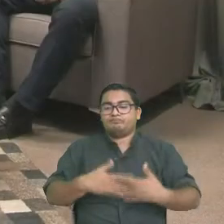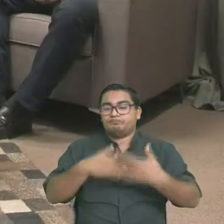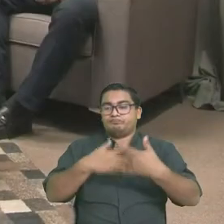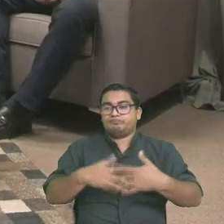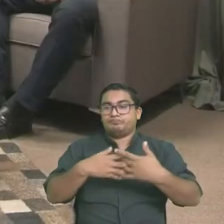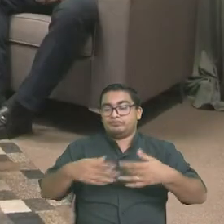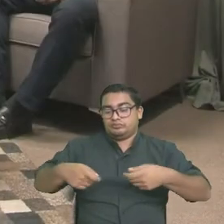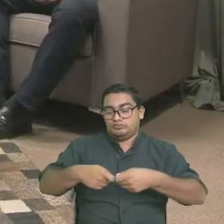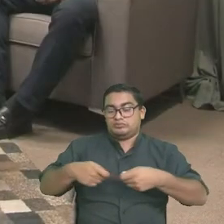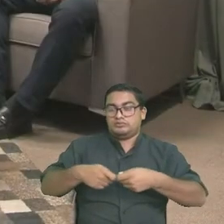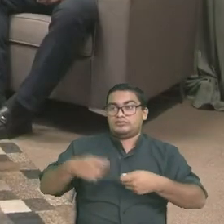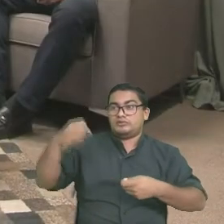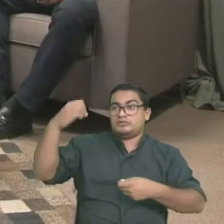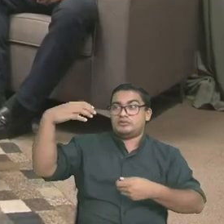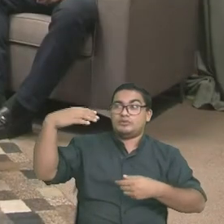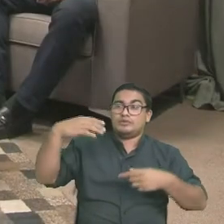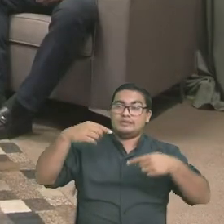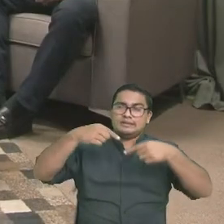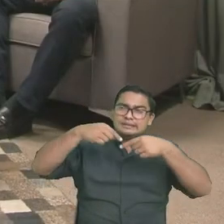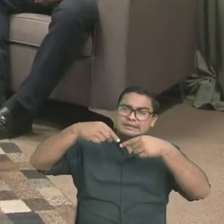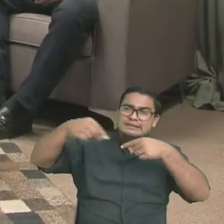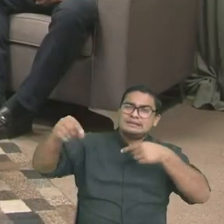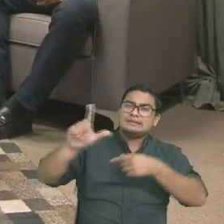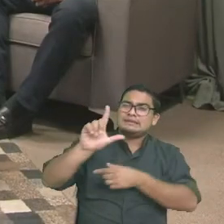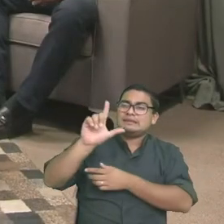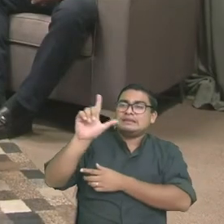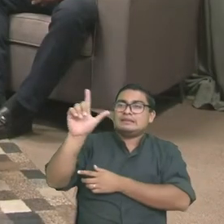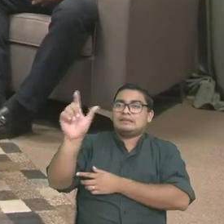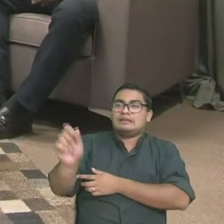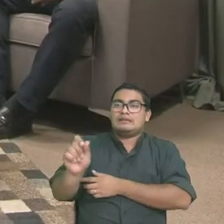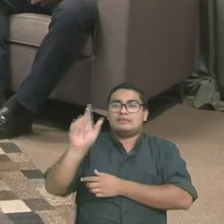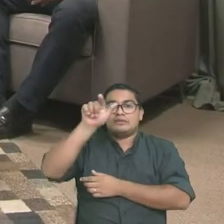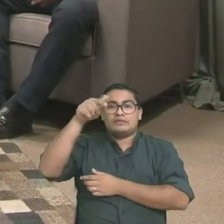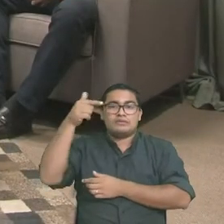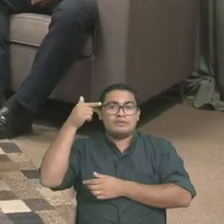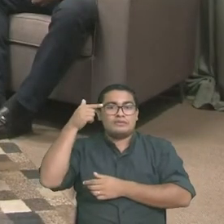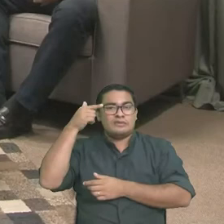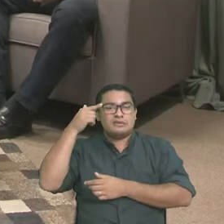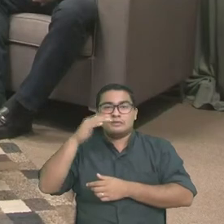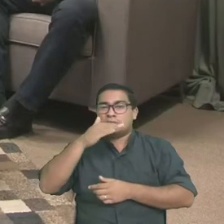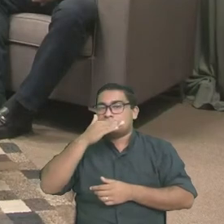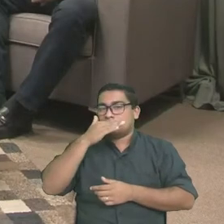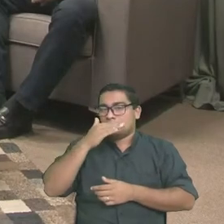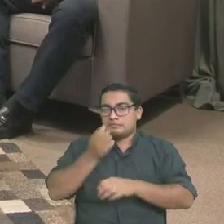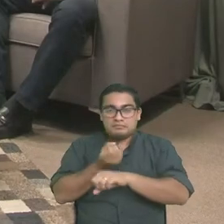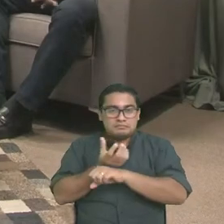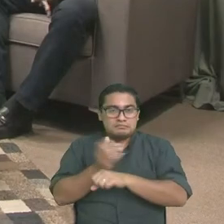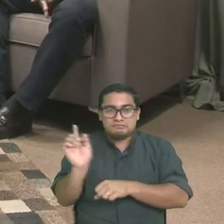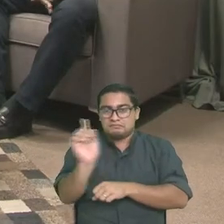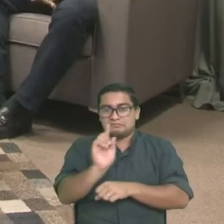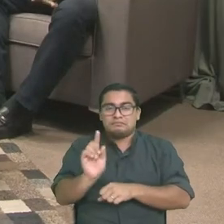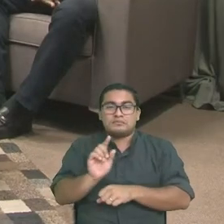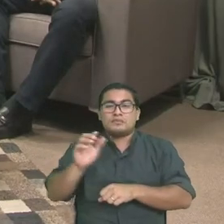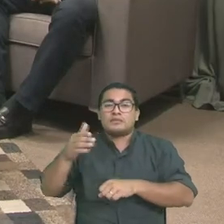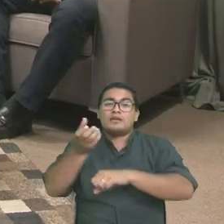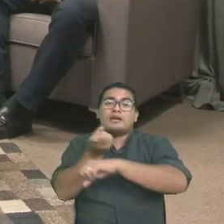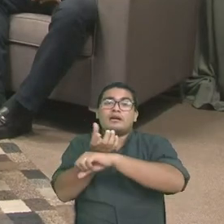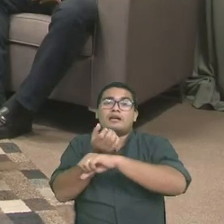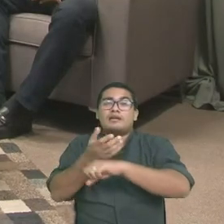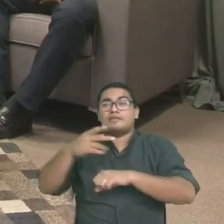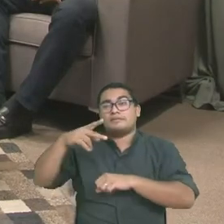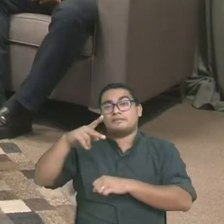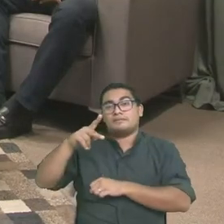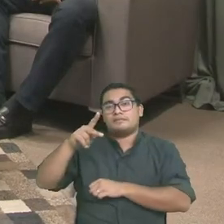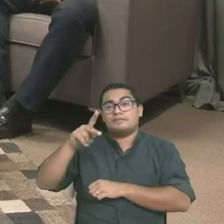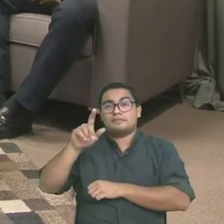eléctrica en un municipio que no es gobernado por el Frente Sandinista. Un municipio que es